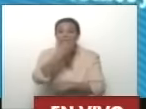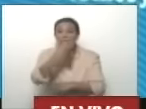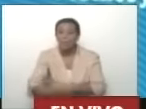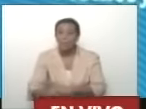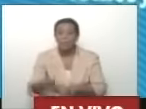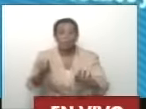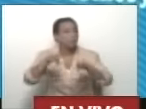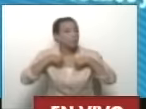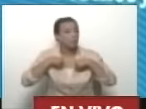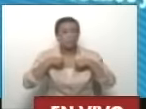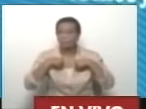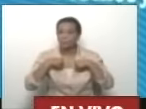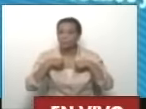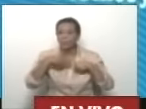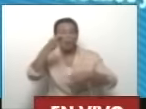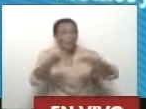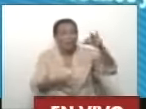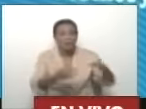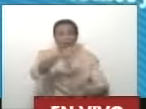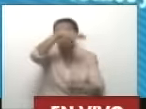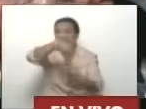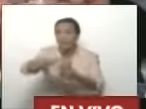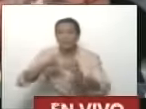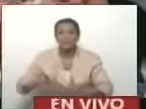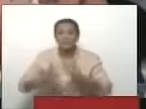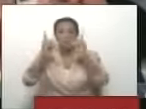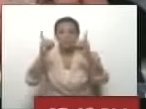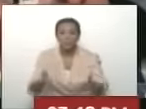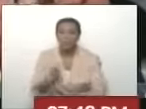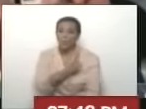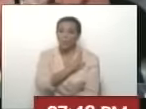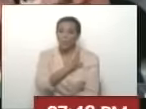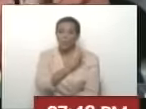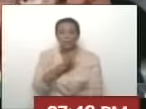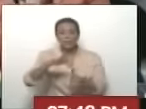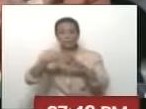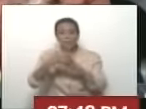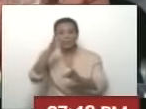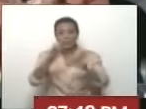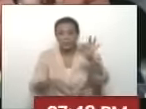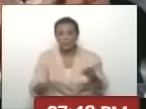jamás reconoceremos la jurisdicción de la Corte Internacional de Justicia